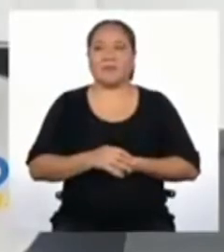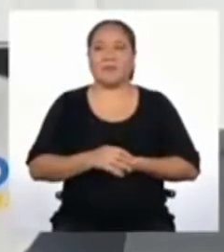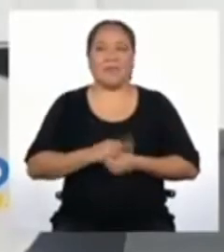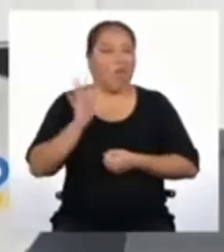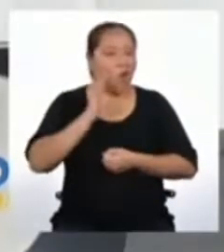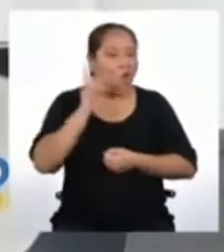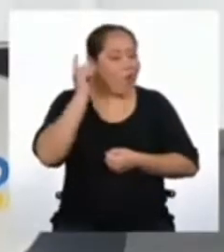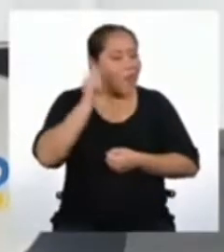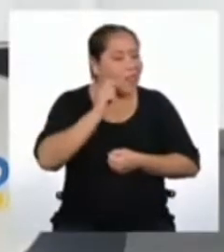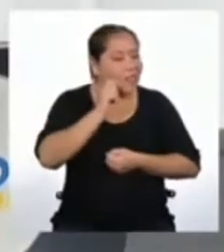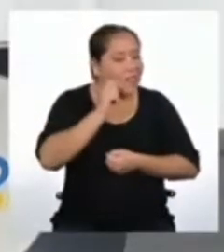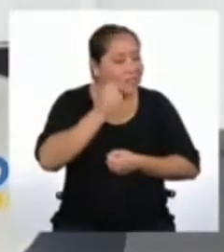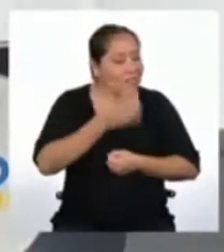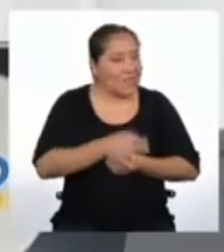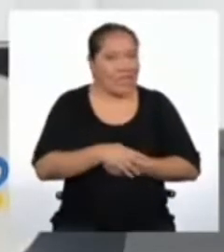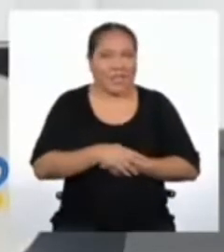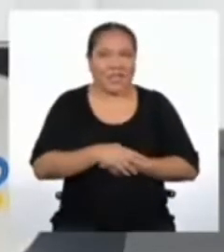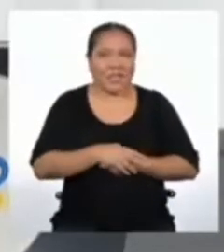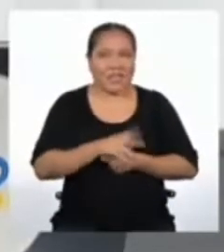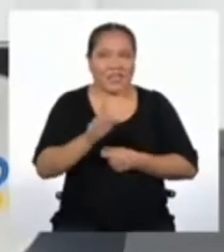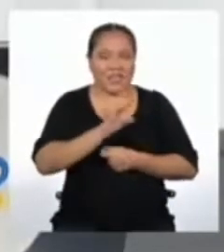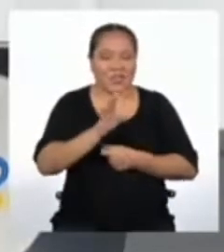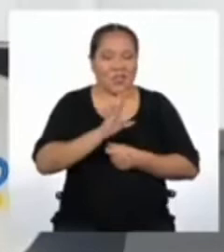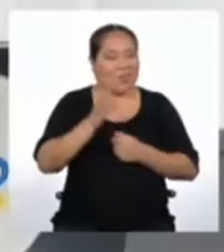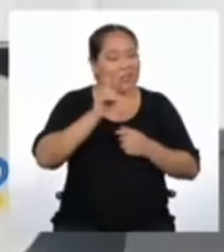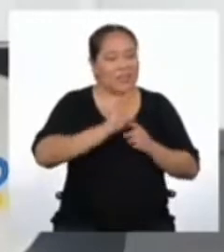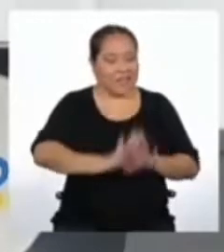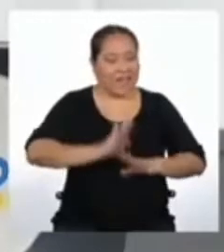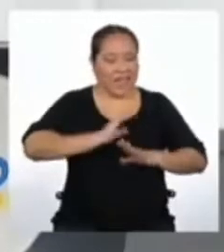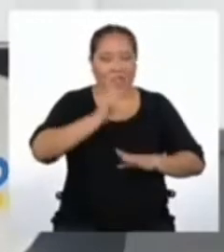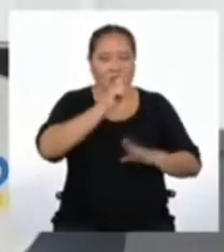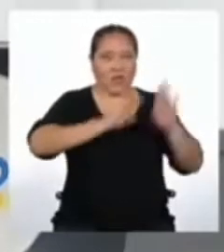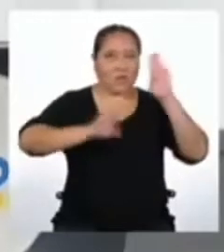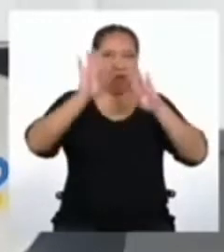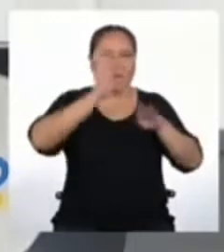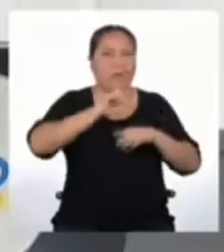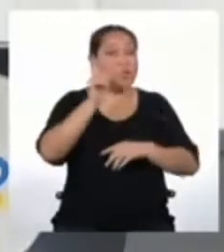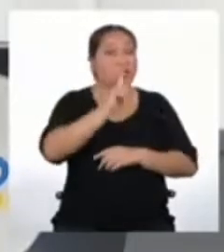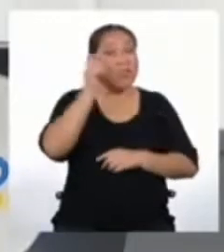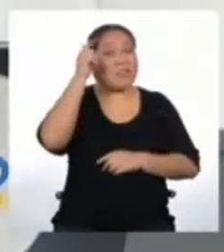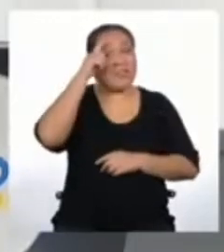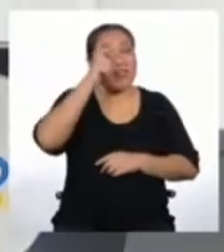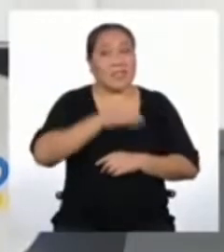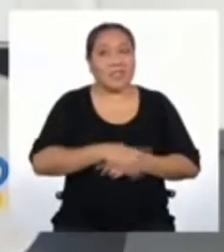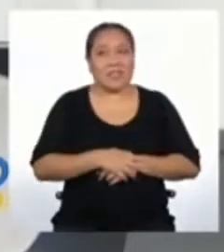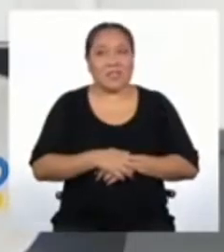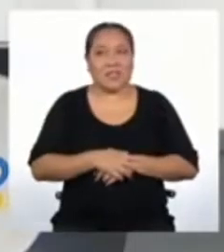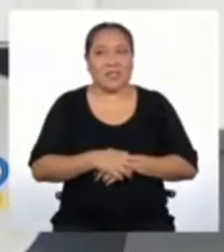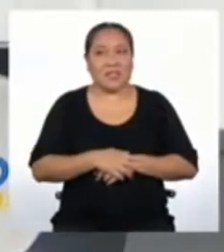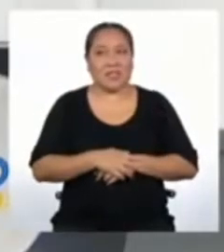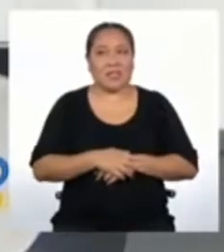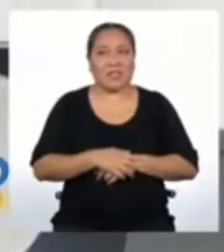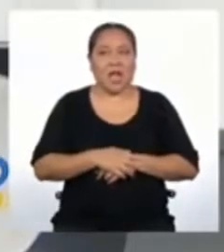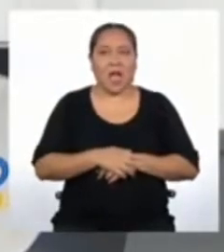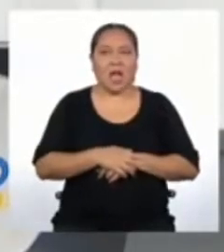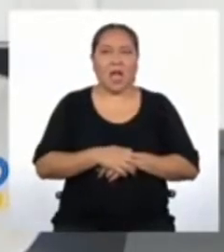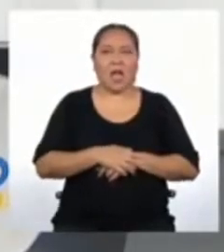¡Hola, tía Faustina! No, de nada, no te preocupes. En realidad no fue nada difícil.